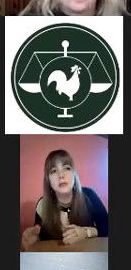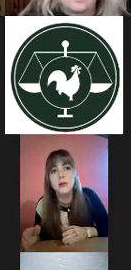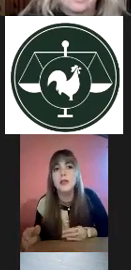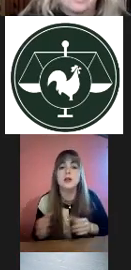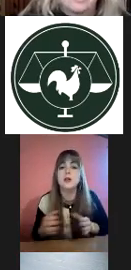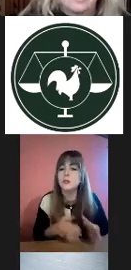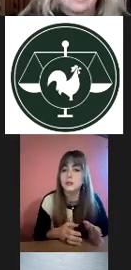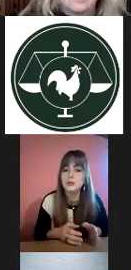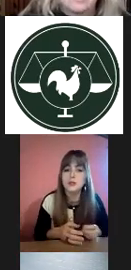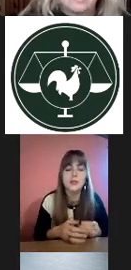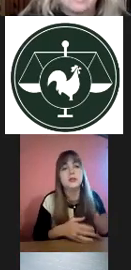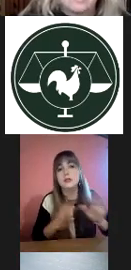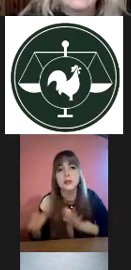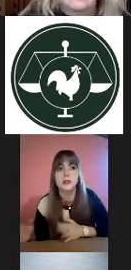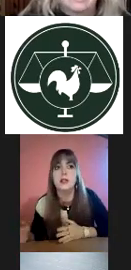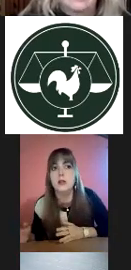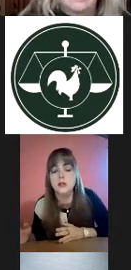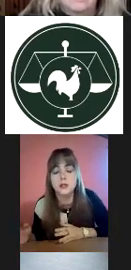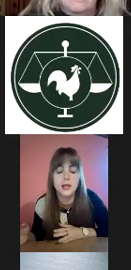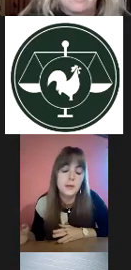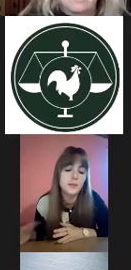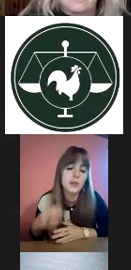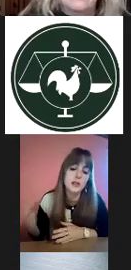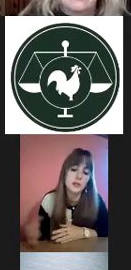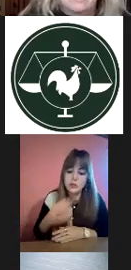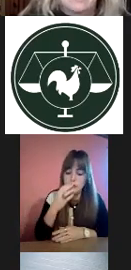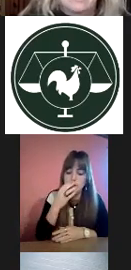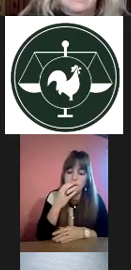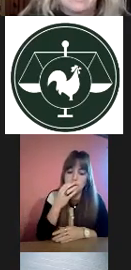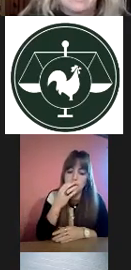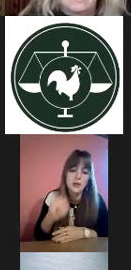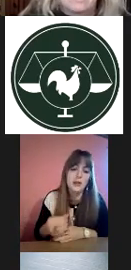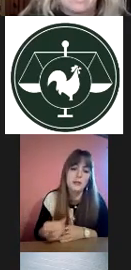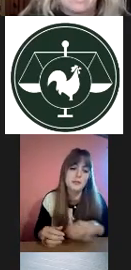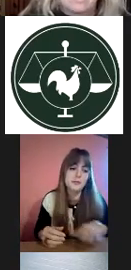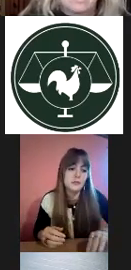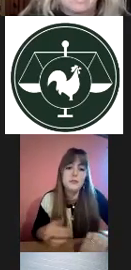qué ley cuadra, cómo es el procedimiento, y luego se da en el depósito, bueno,